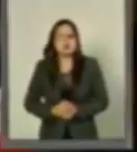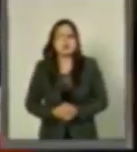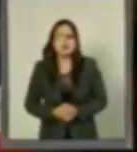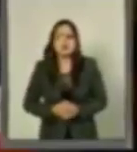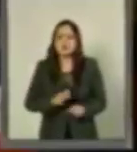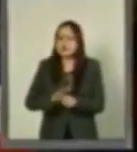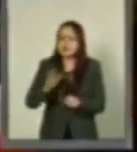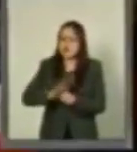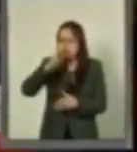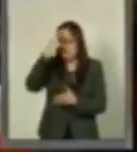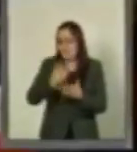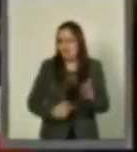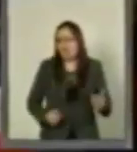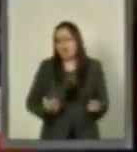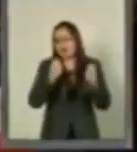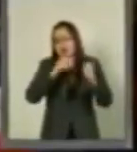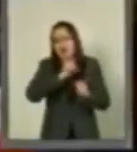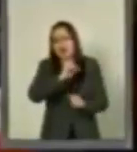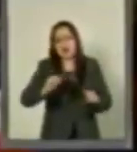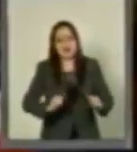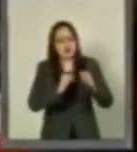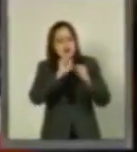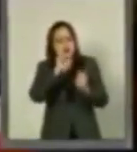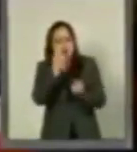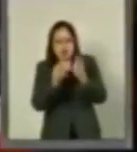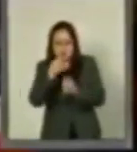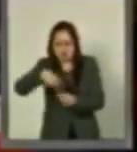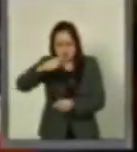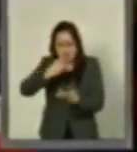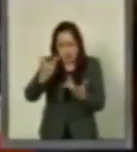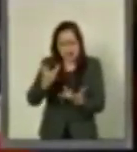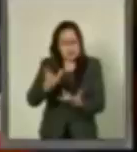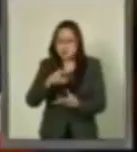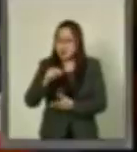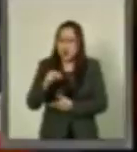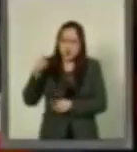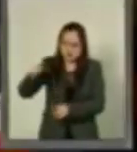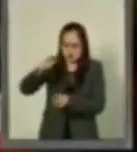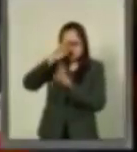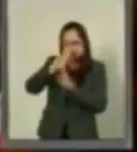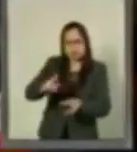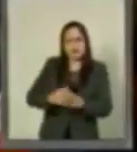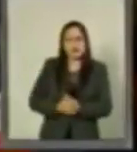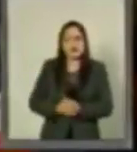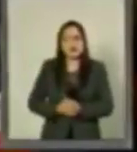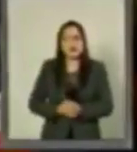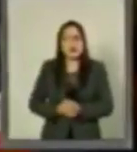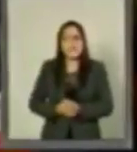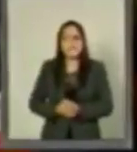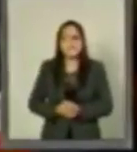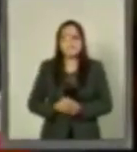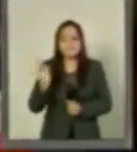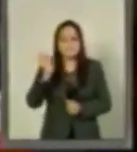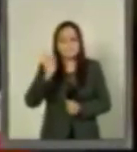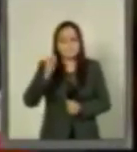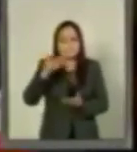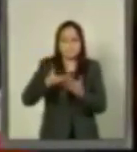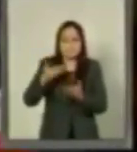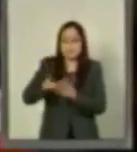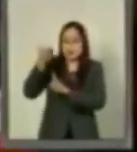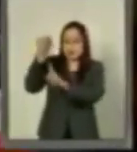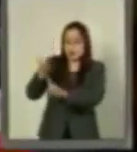no desdeña las instituciones como alguien o algunos lo hacen. Y si hoy usted refiere